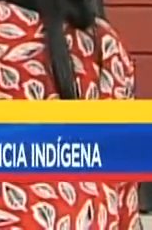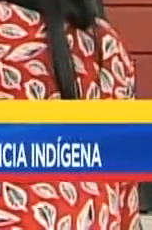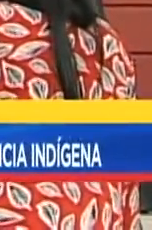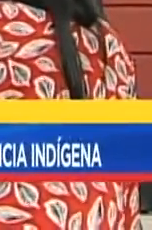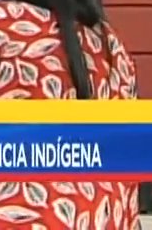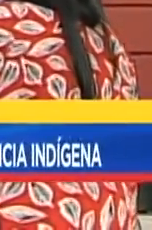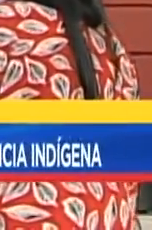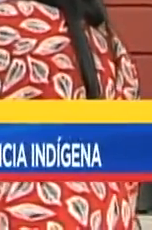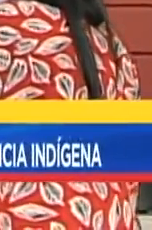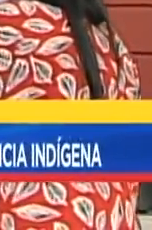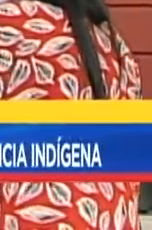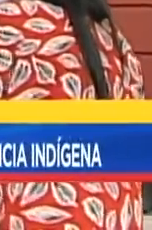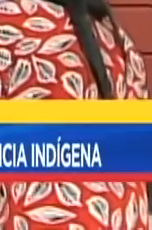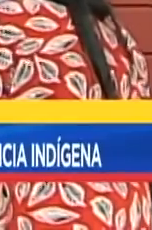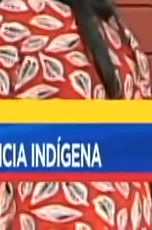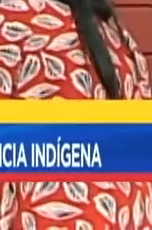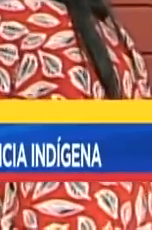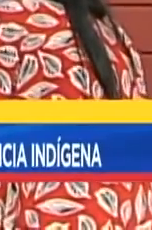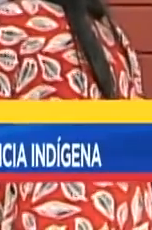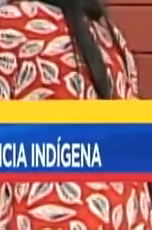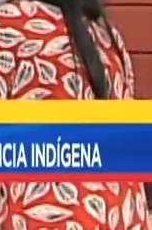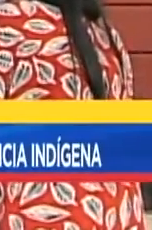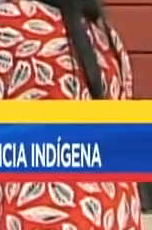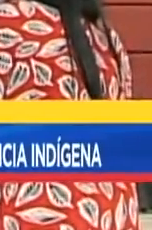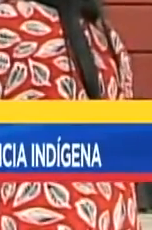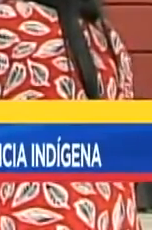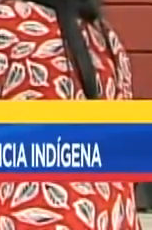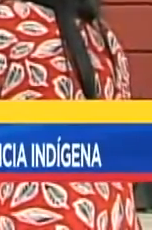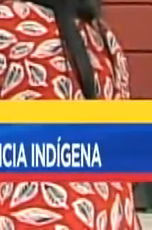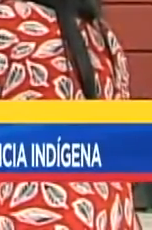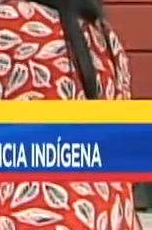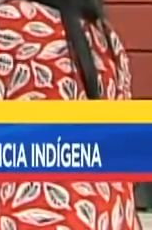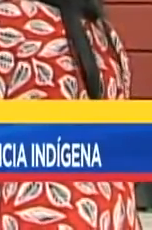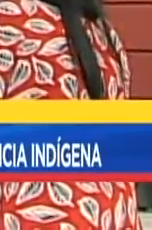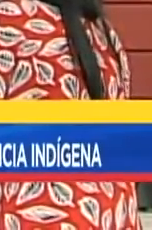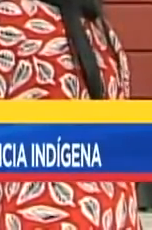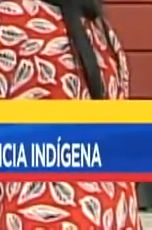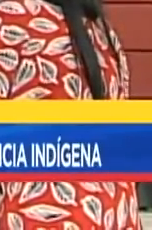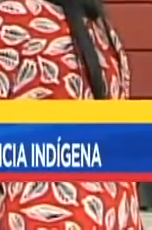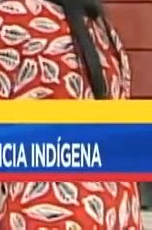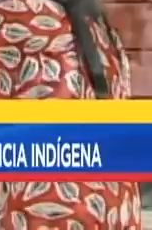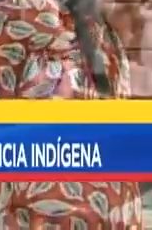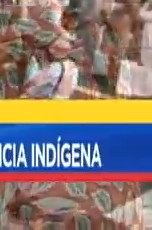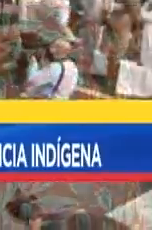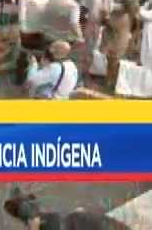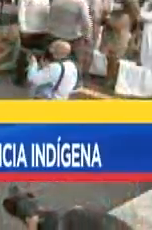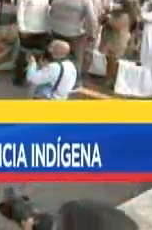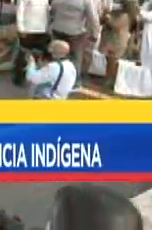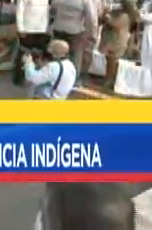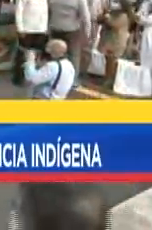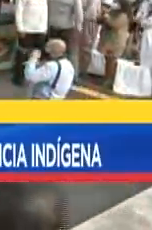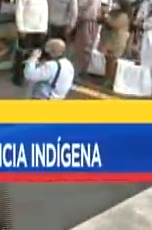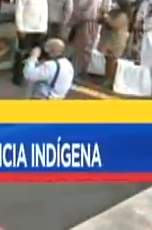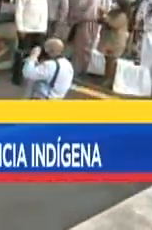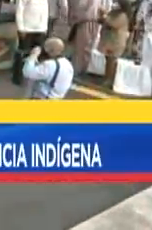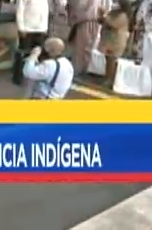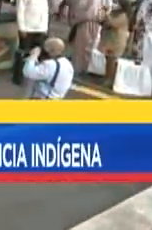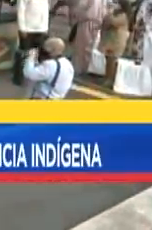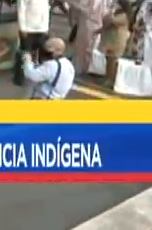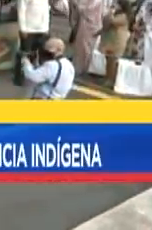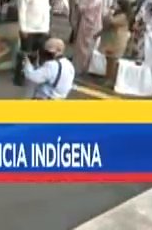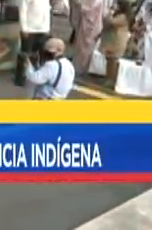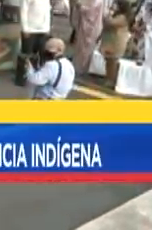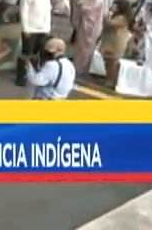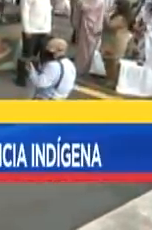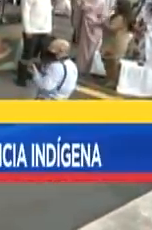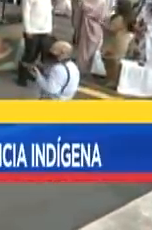presidente, le entregamos este cuadro hecho por manos artesanas de los hermanos de los pueblos indígenas de Amazonas,